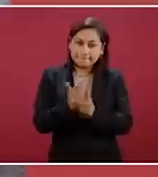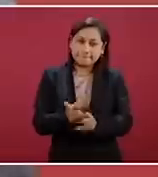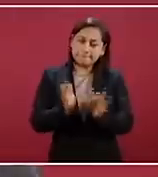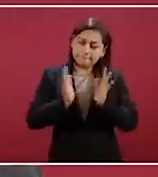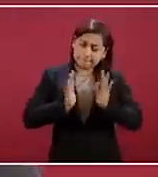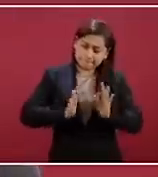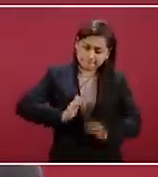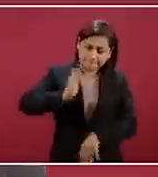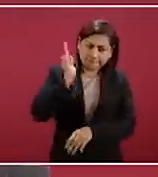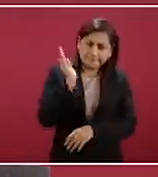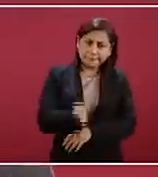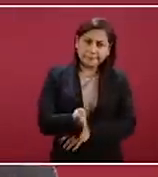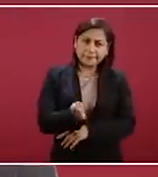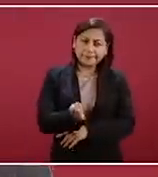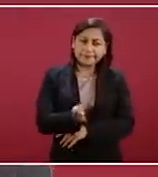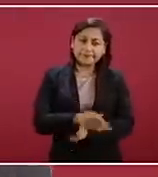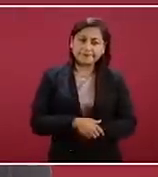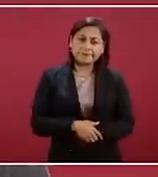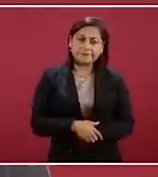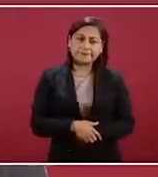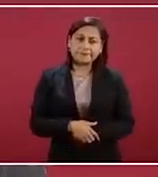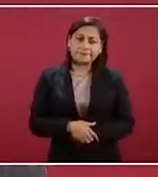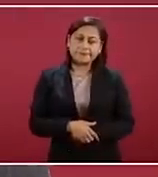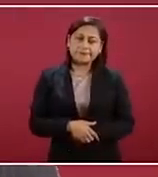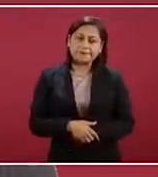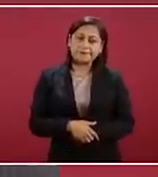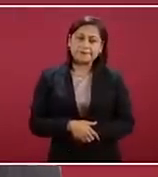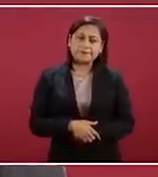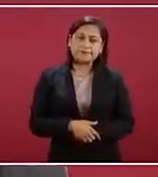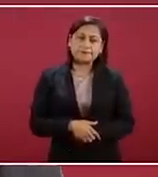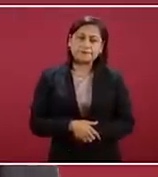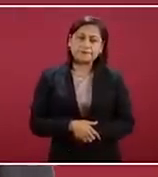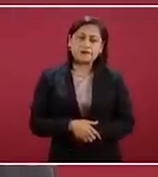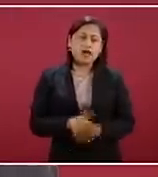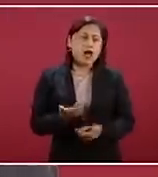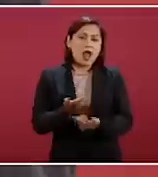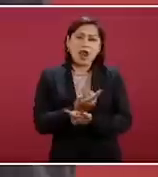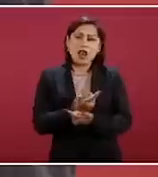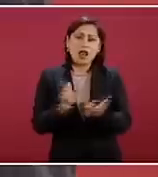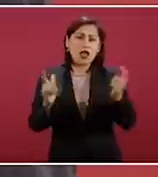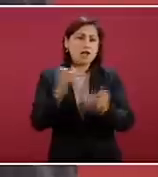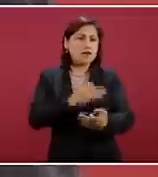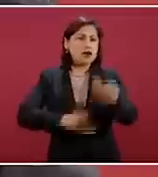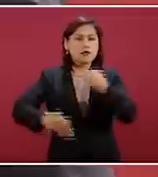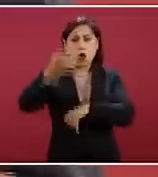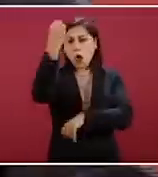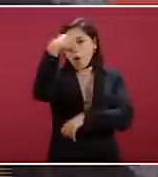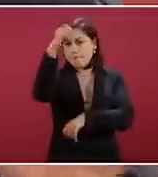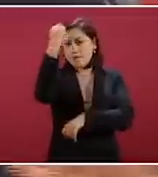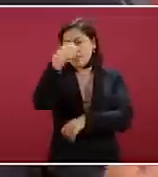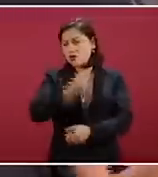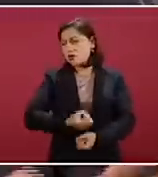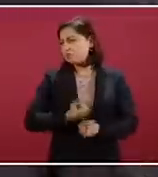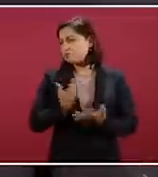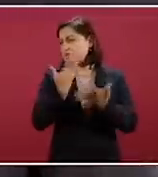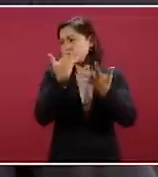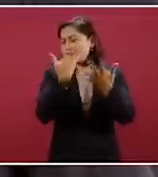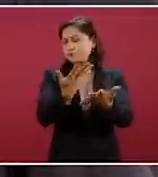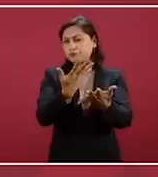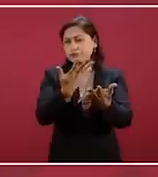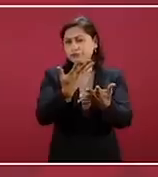que podamos todos exponer nuestras ideas sin faltarle el respeto